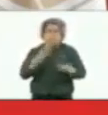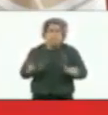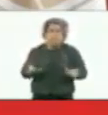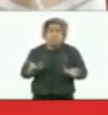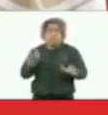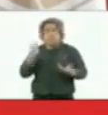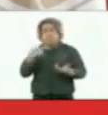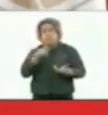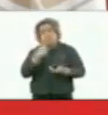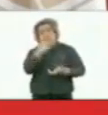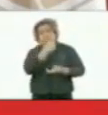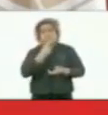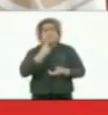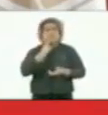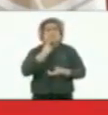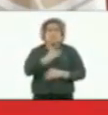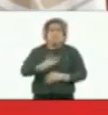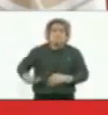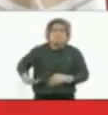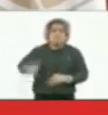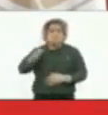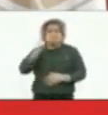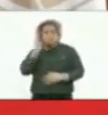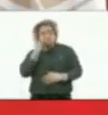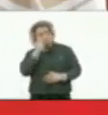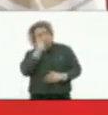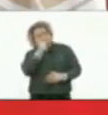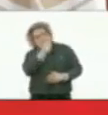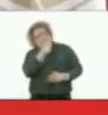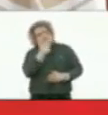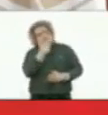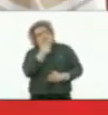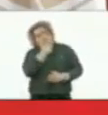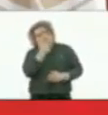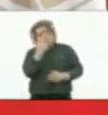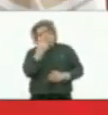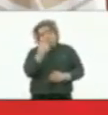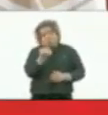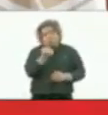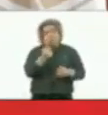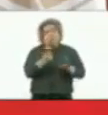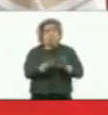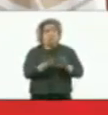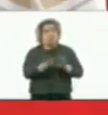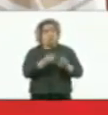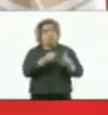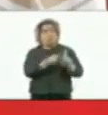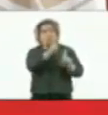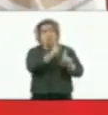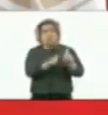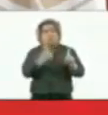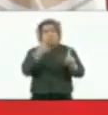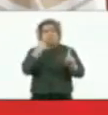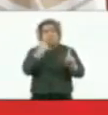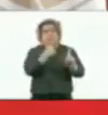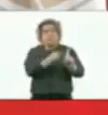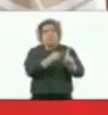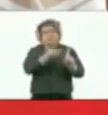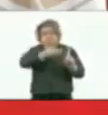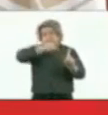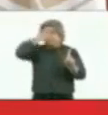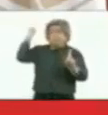al presidente, tiene razón en decir, bueno, pues también muestran lo que son. O sea, ya ni